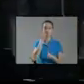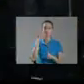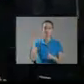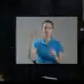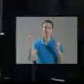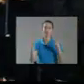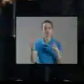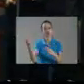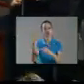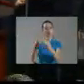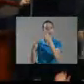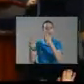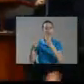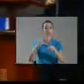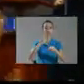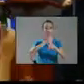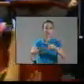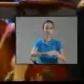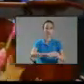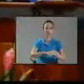Señor, hiciere volver,